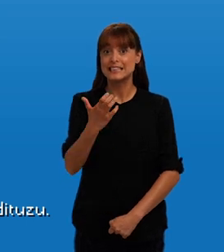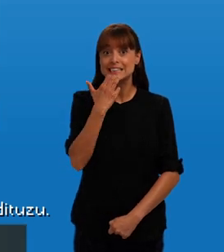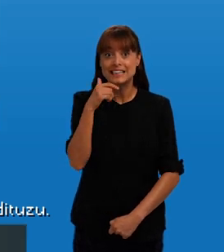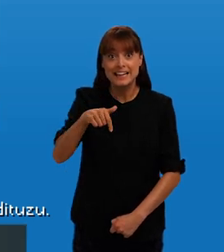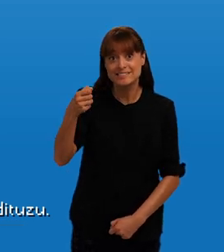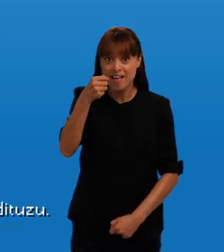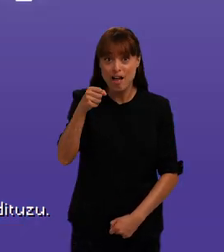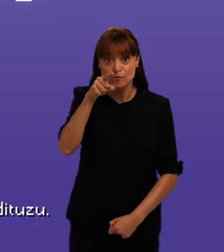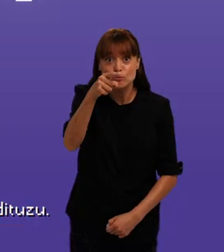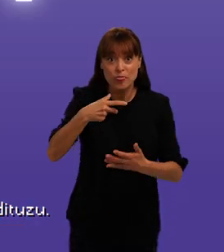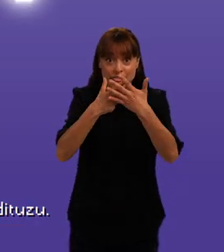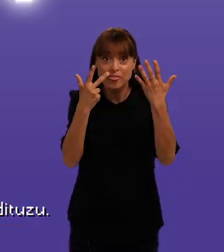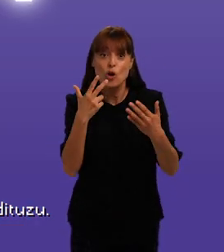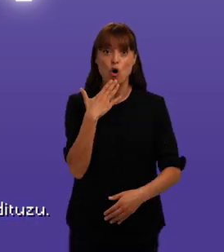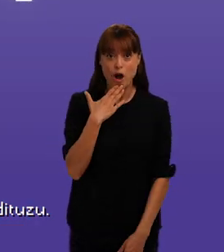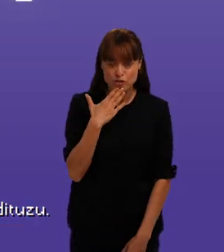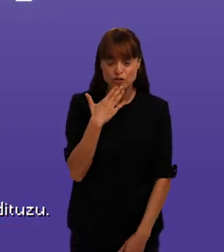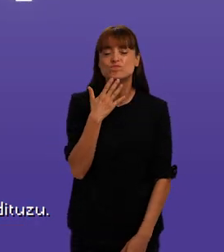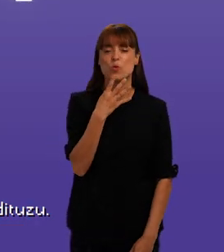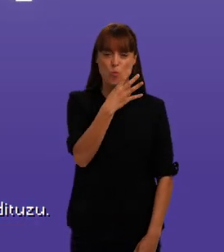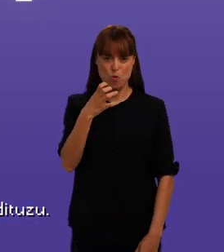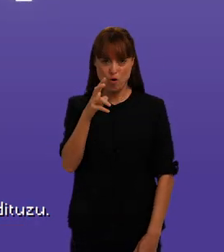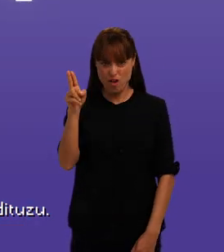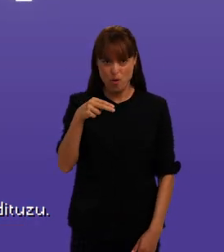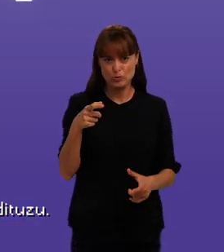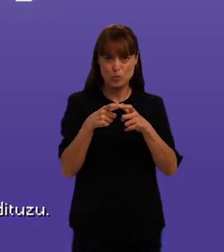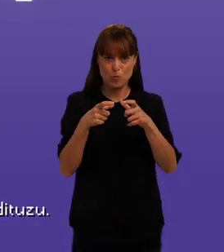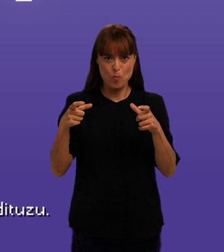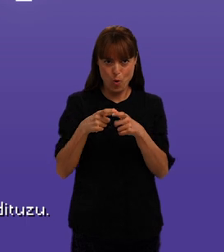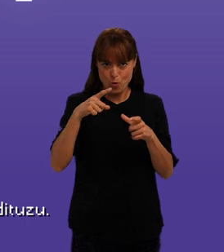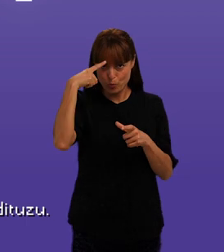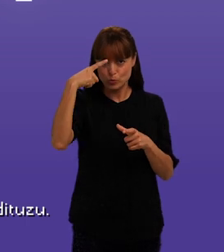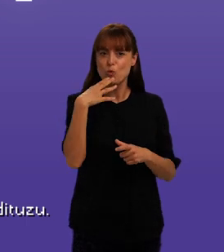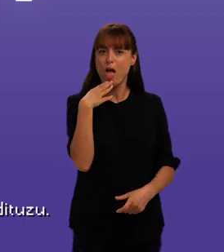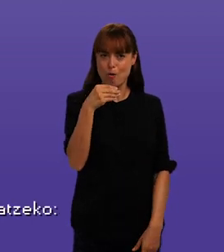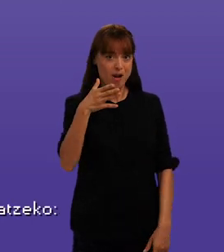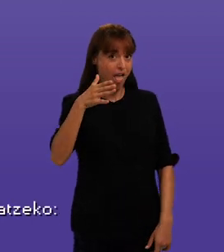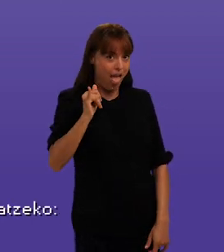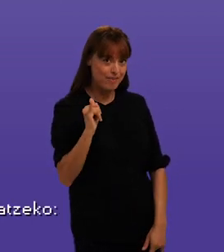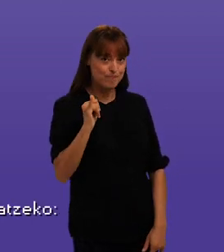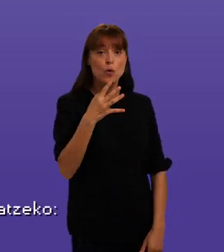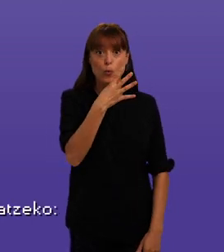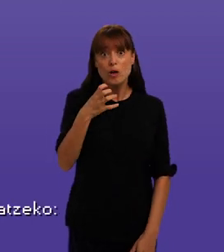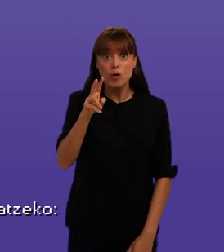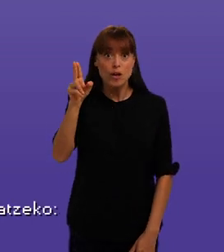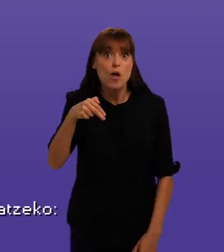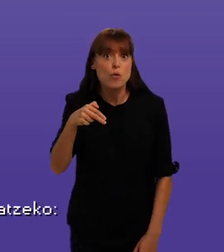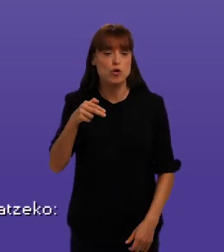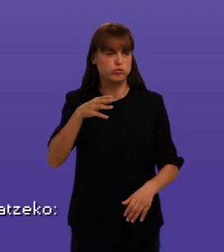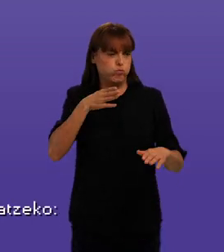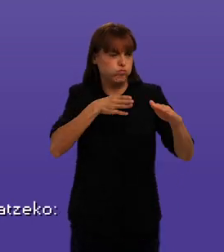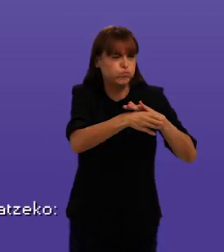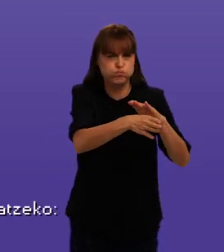Aurten 18 urte betetzen badituzu, gazte kultur bonoko 400 € dituzu. 400 € era guztietako